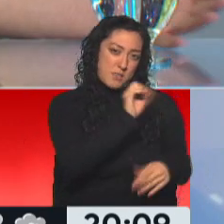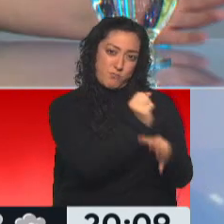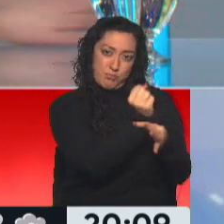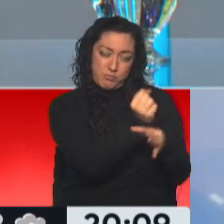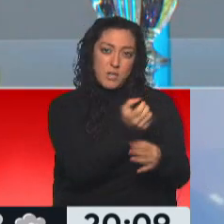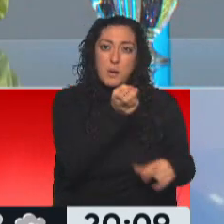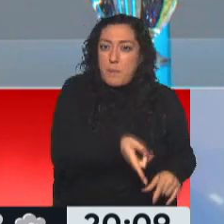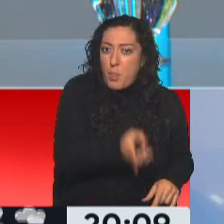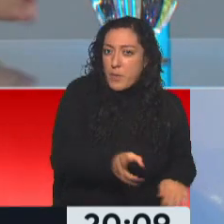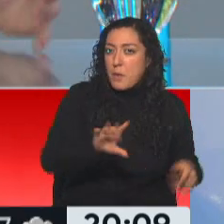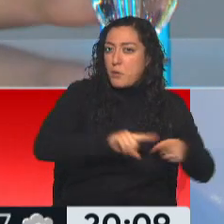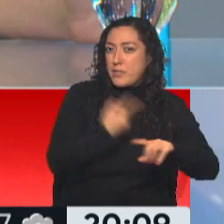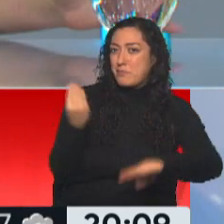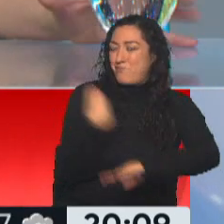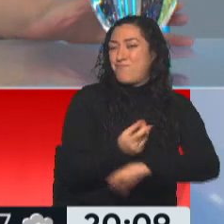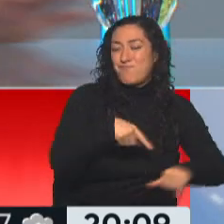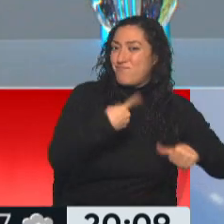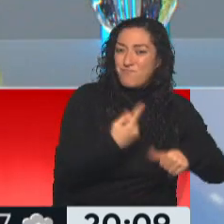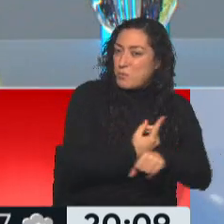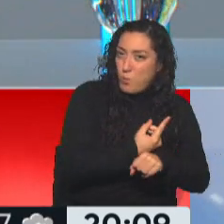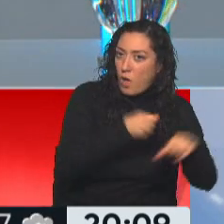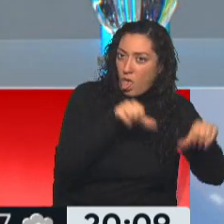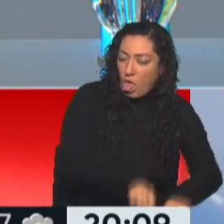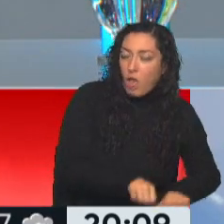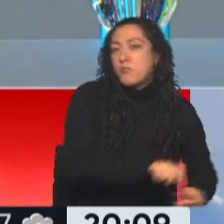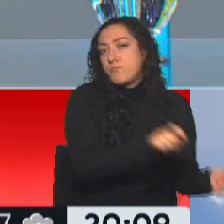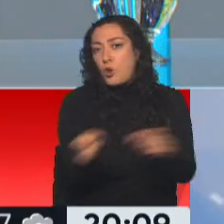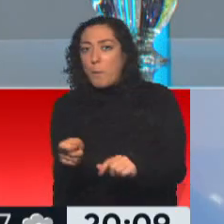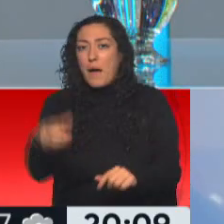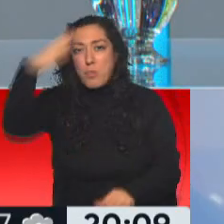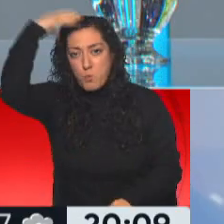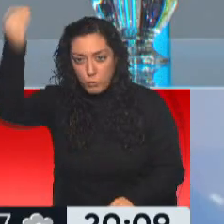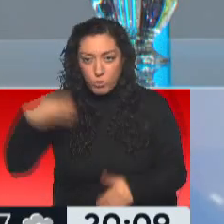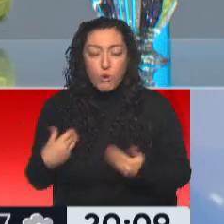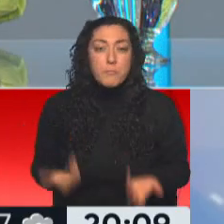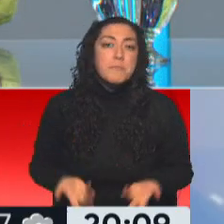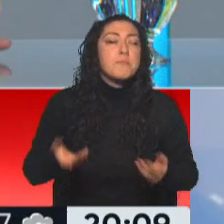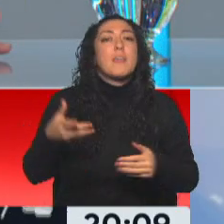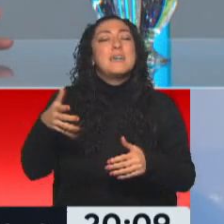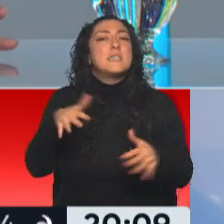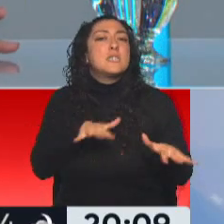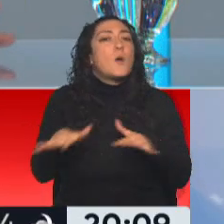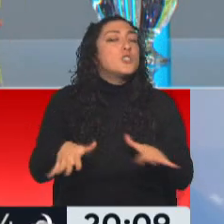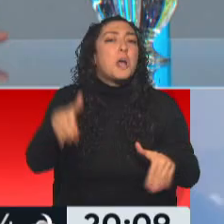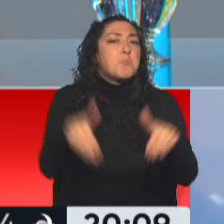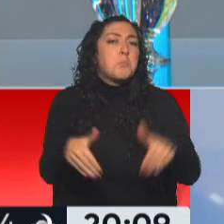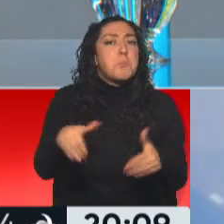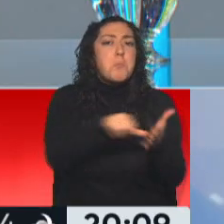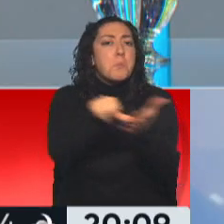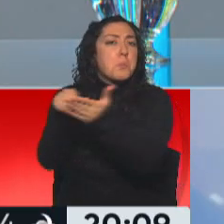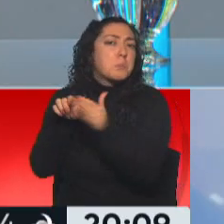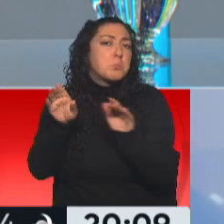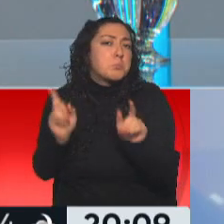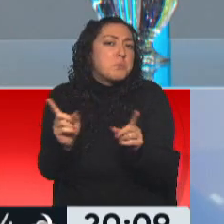inhabilitada políticamente, fue Edmundo el candidato, ¿no? Es decir, que había un clima electoral como podría ser en cualquier país,